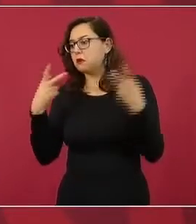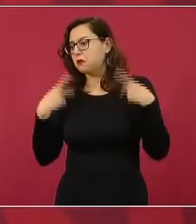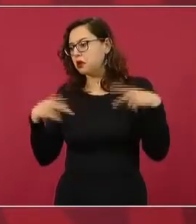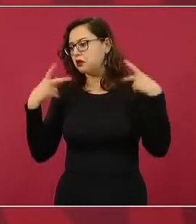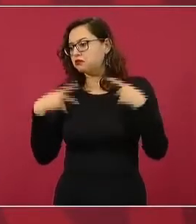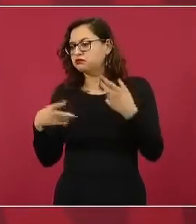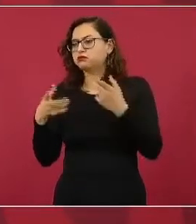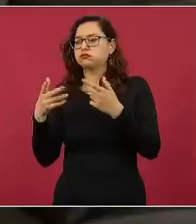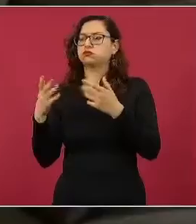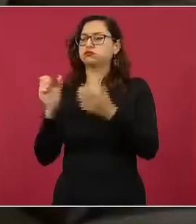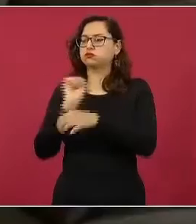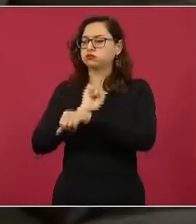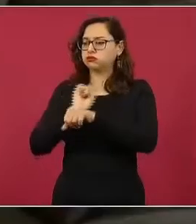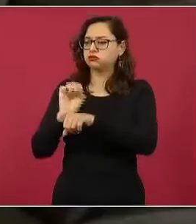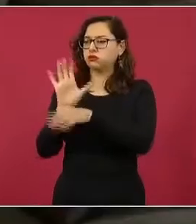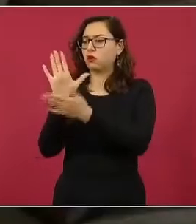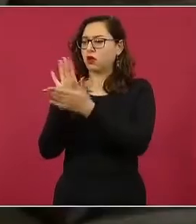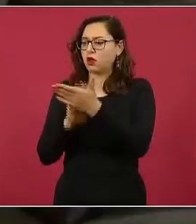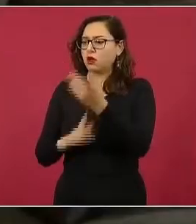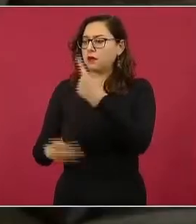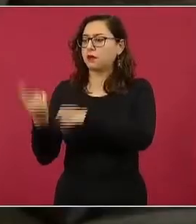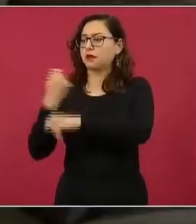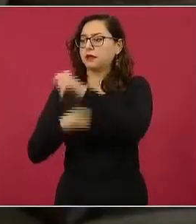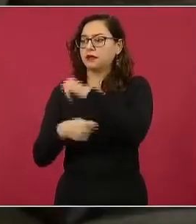que los hogares,